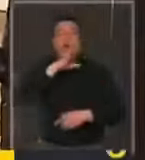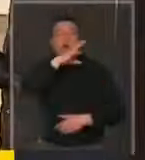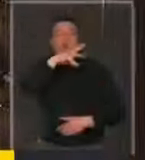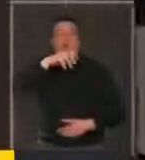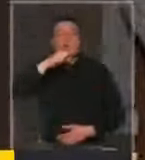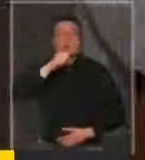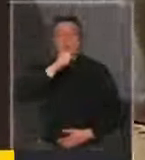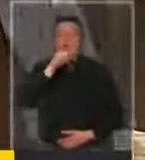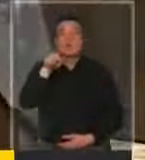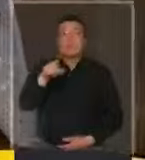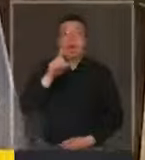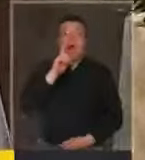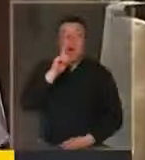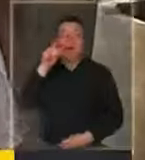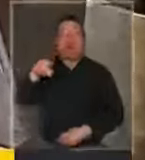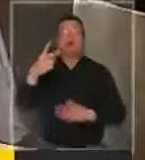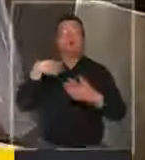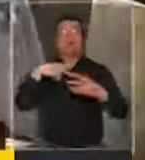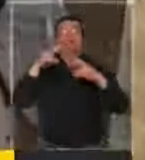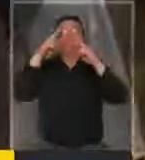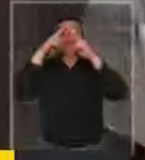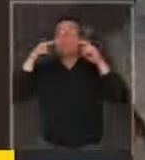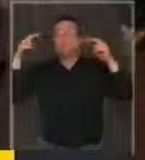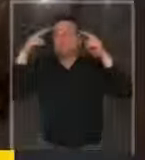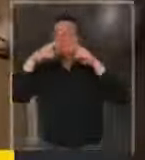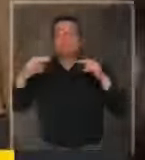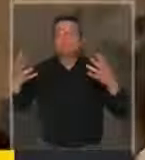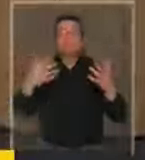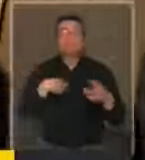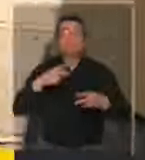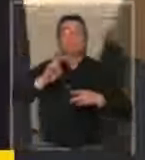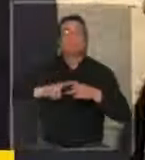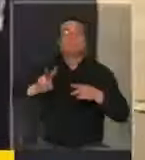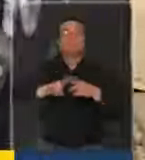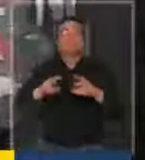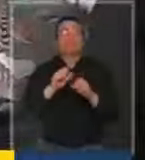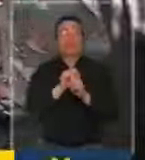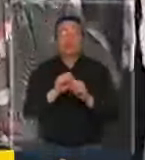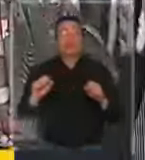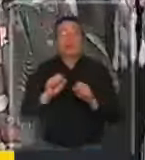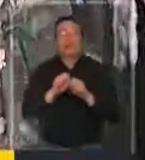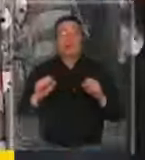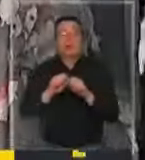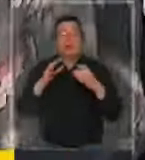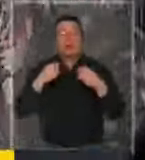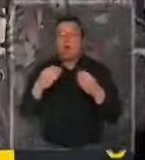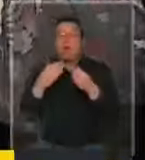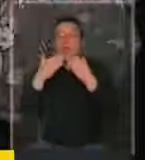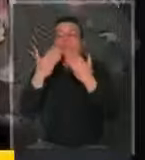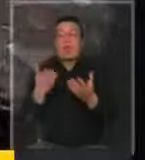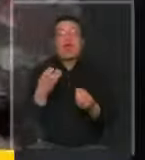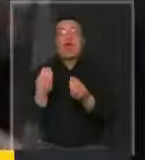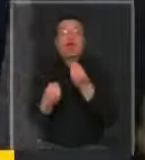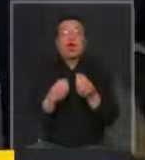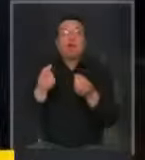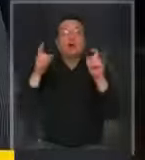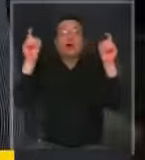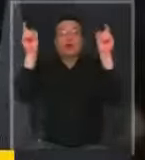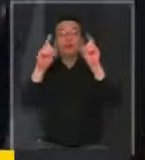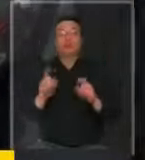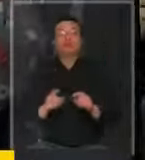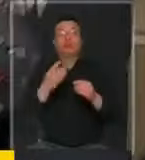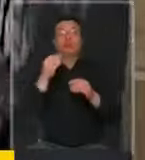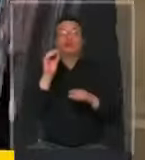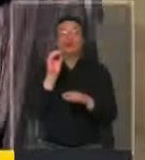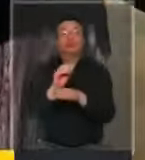que, cable por cable, han tenido que ayudar a estas personas adultas mayores para poder entregarles algún tipo de electricidad, aunque sea a